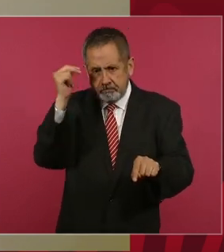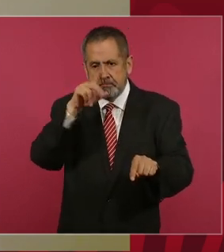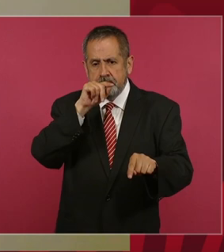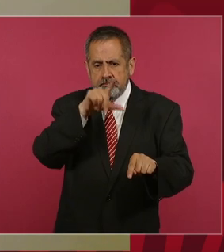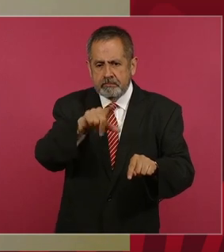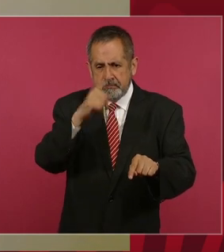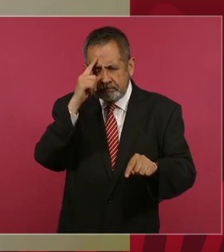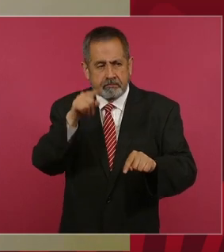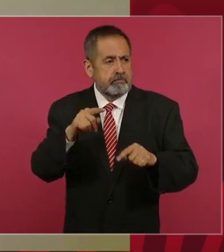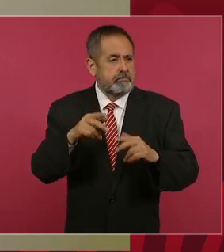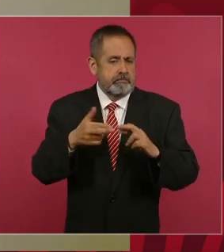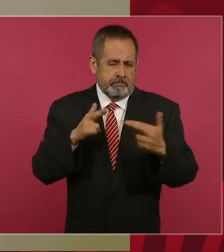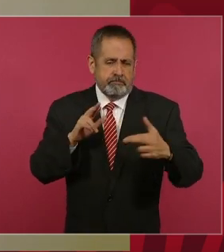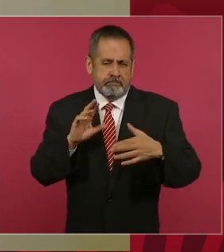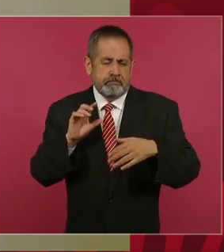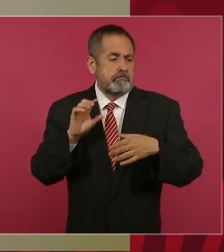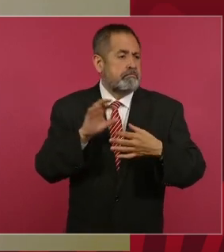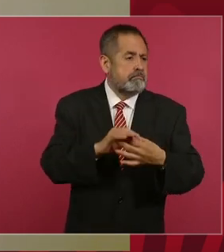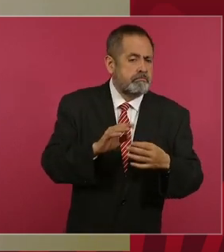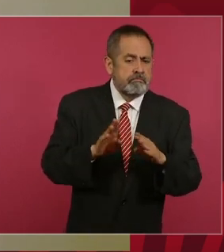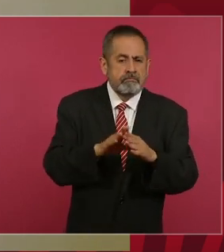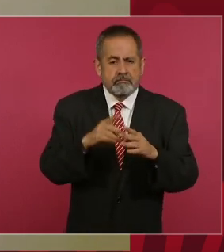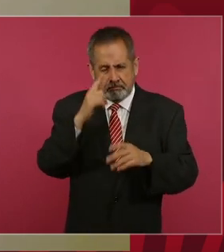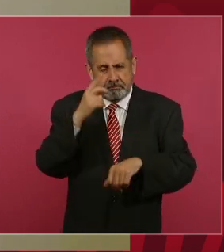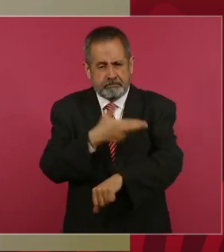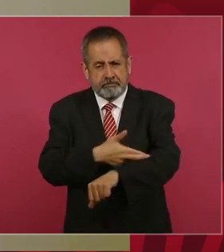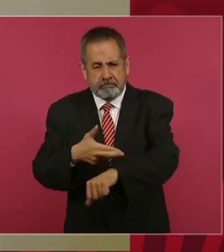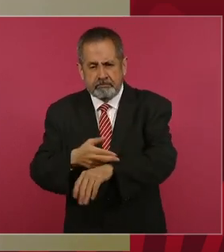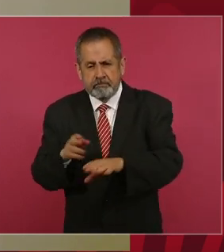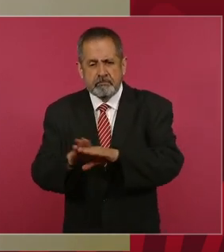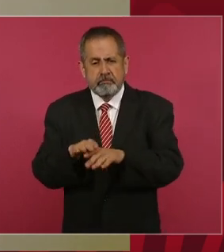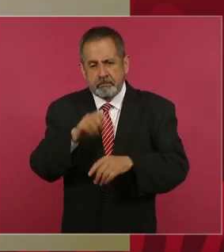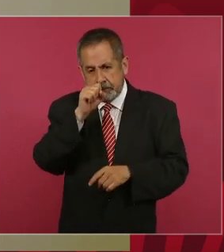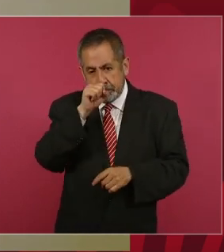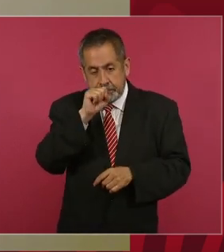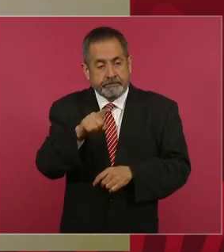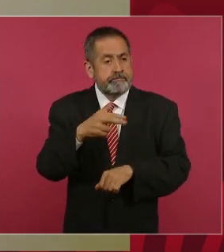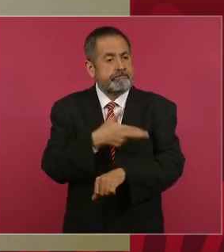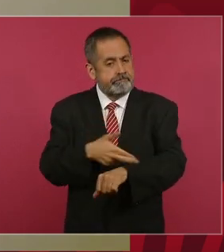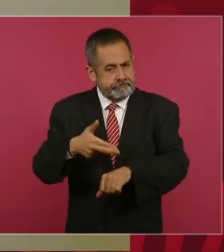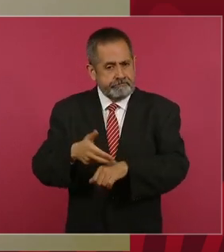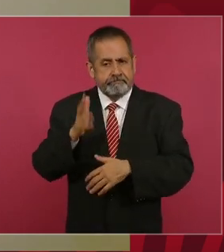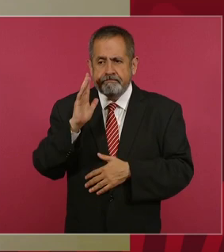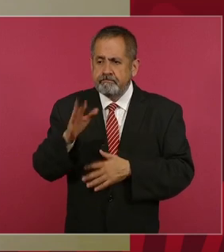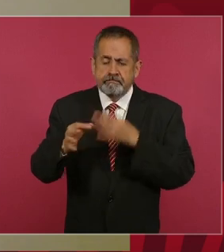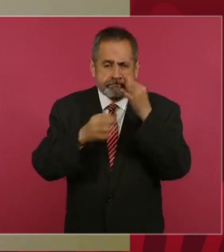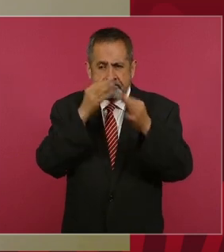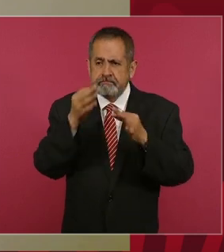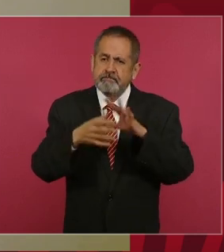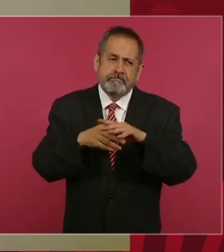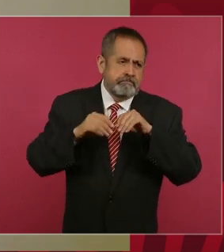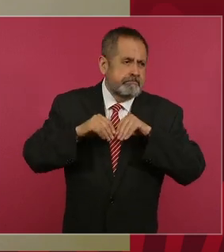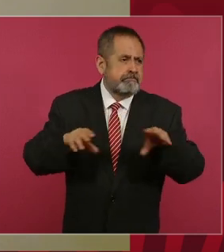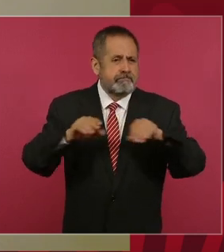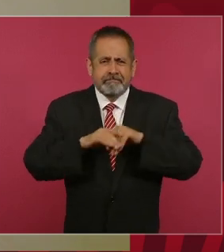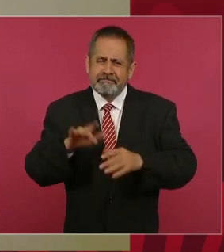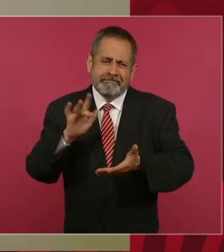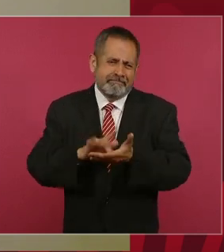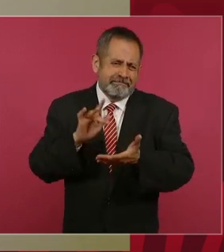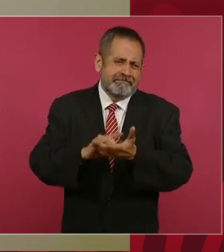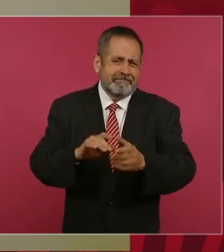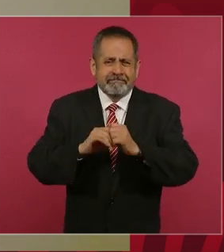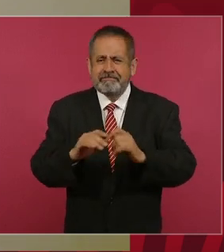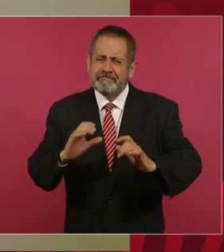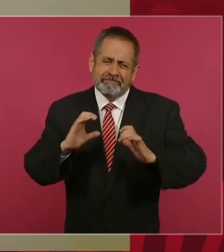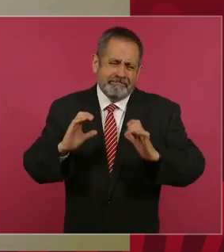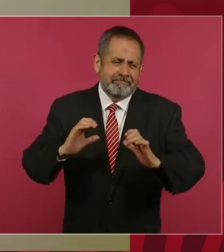la misión de enlace y coordinación operativa. Asimismo, se realizó una amplia difusión de las medidas de